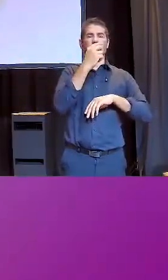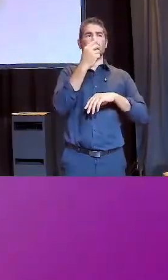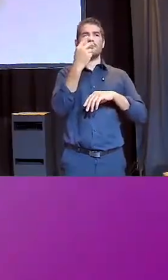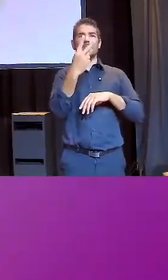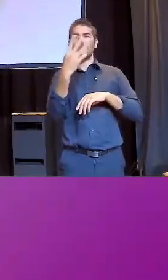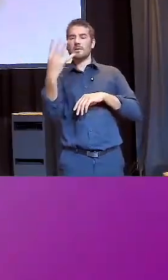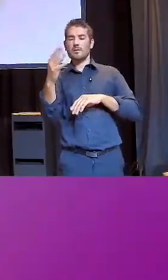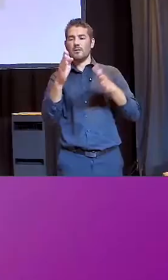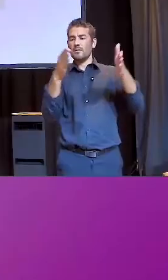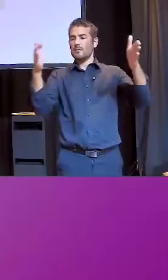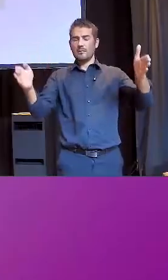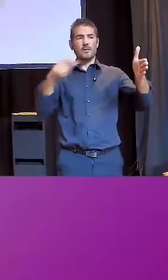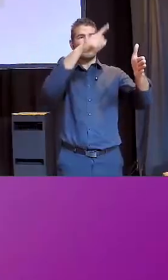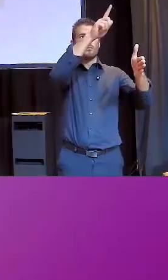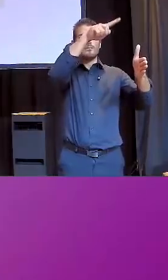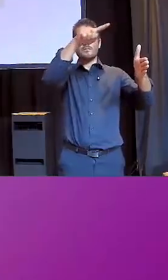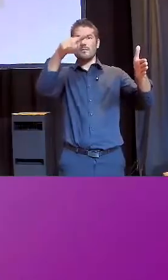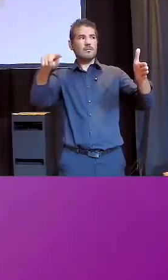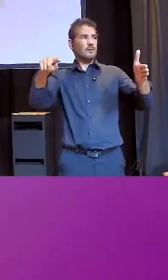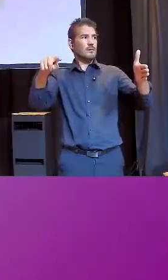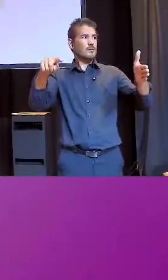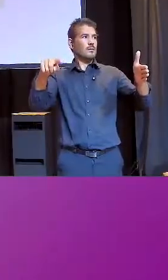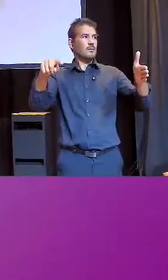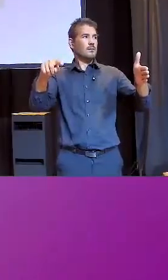Decreciendo la curva. ¿Alguien no me escuchó?